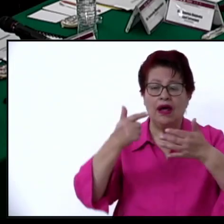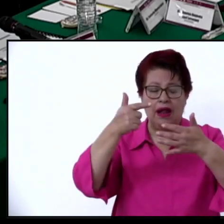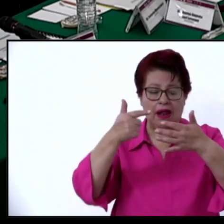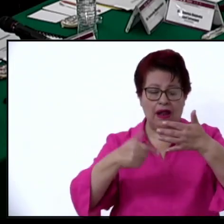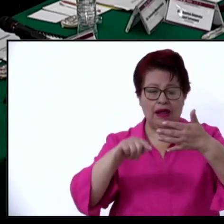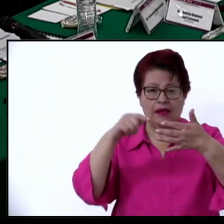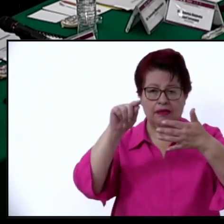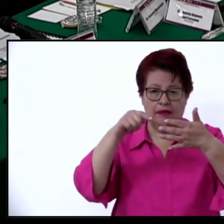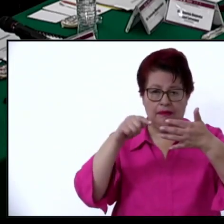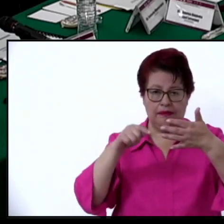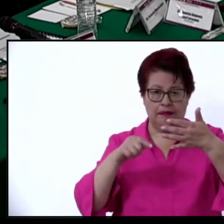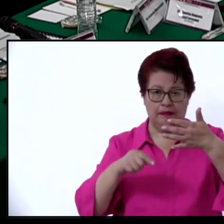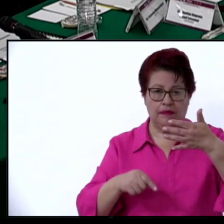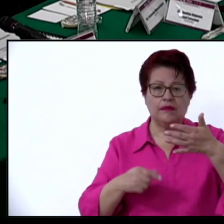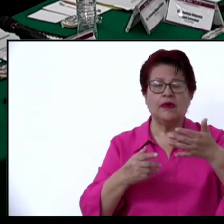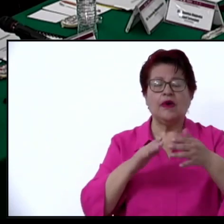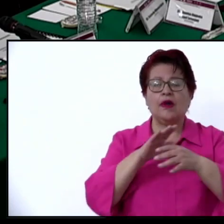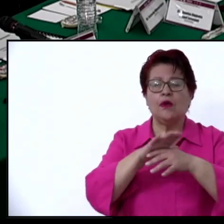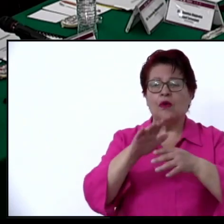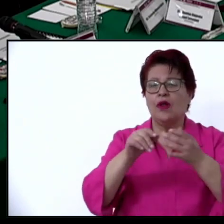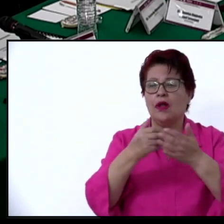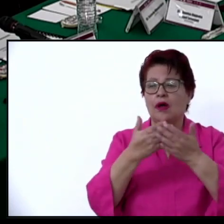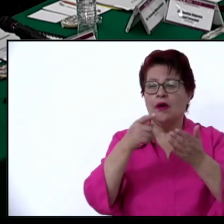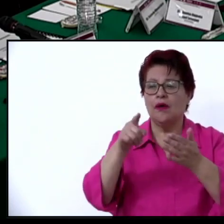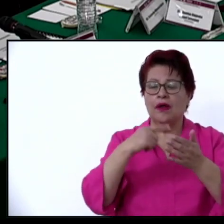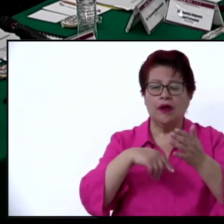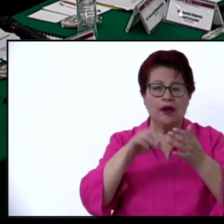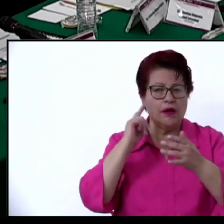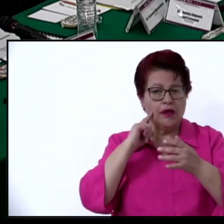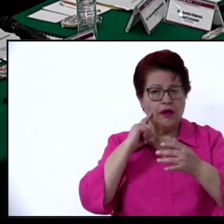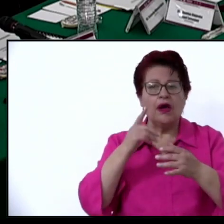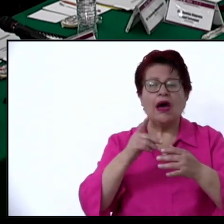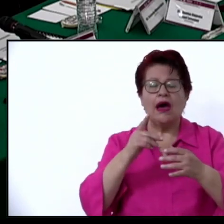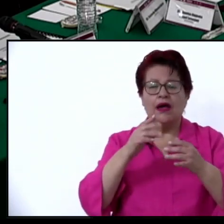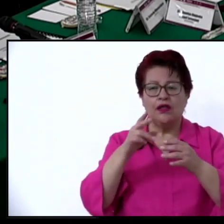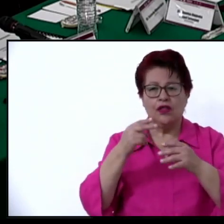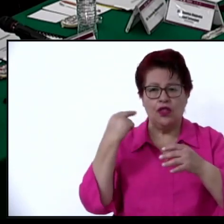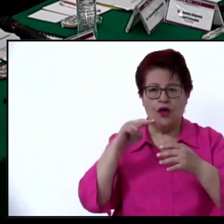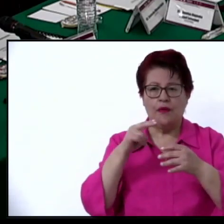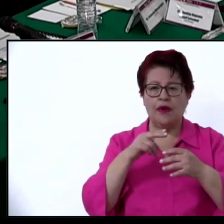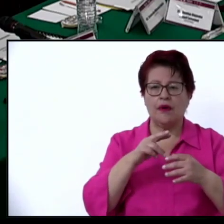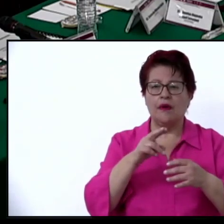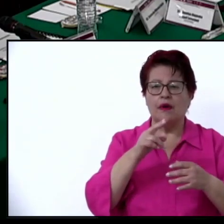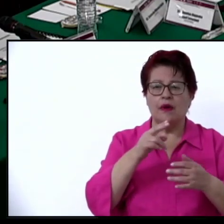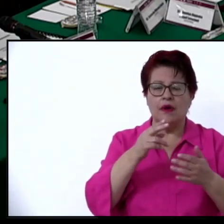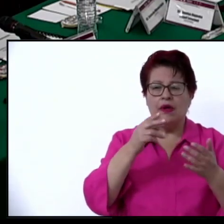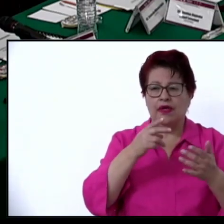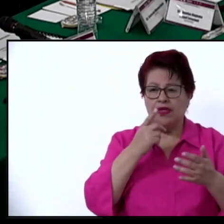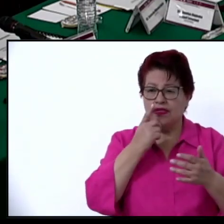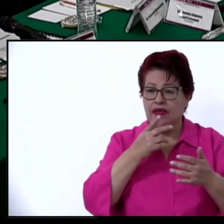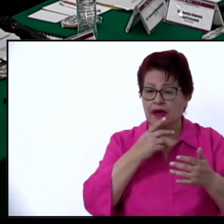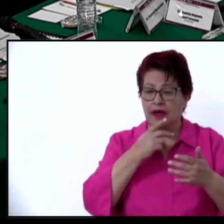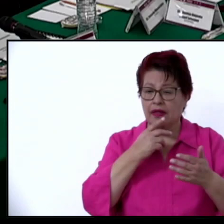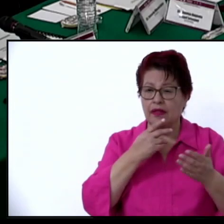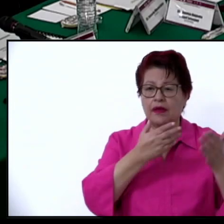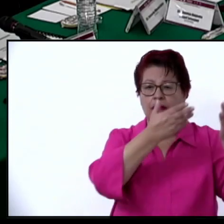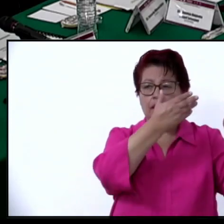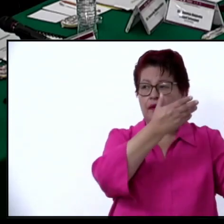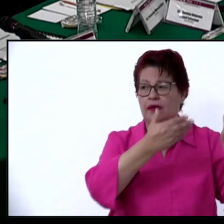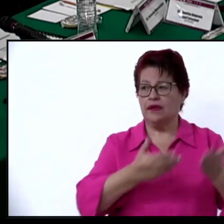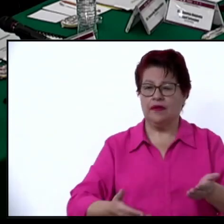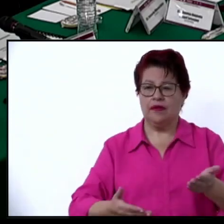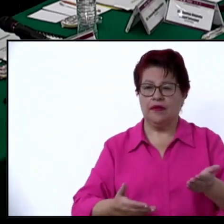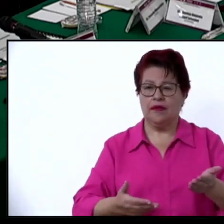de asistencia, para lo cual solicito que al escuchar su nombre digan la palabra presente.